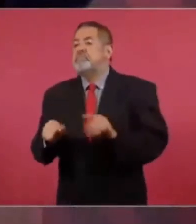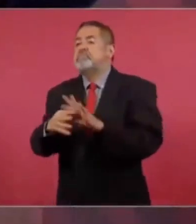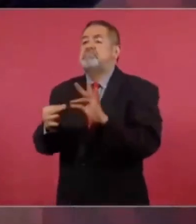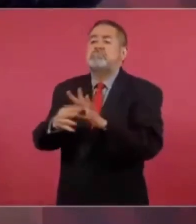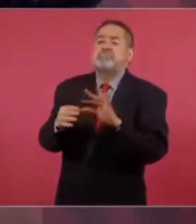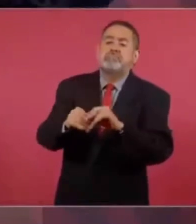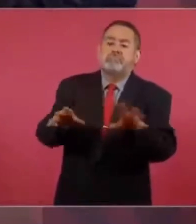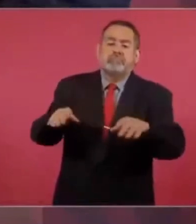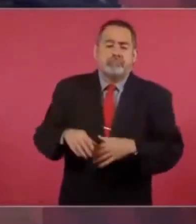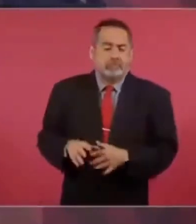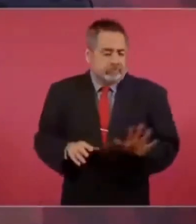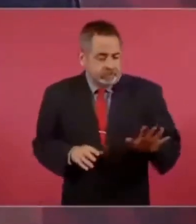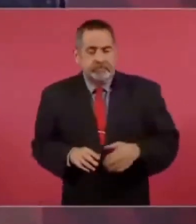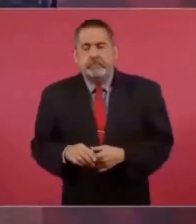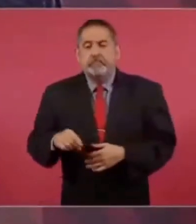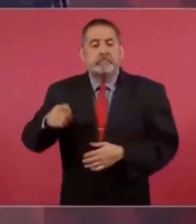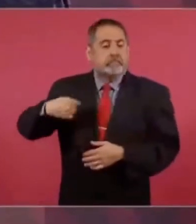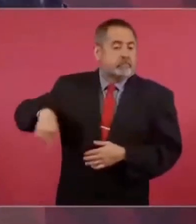nuestros